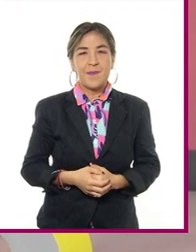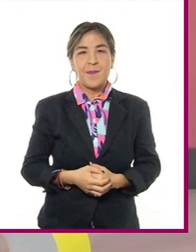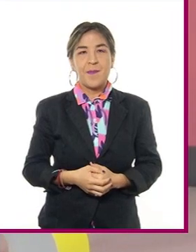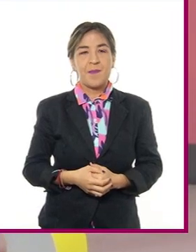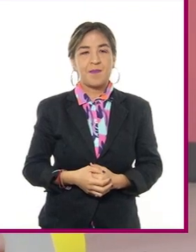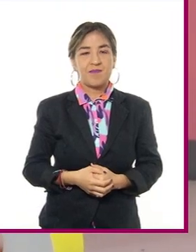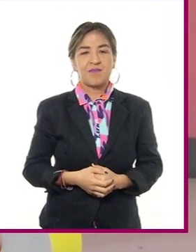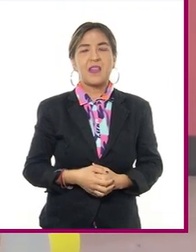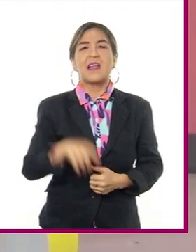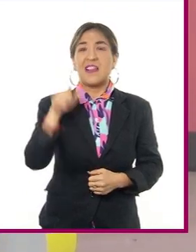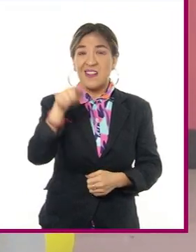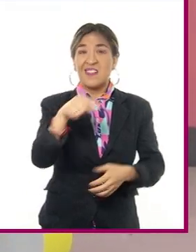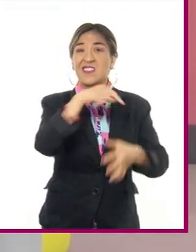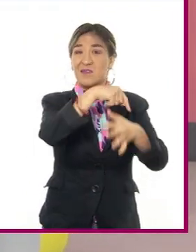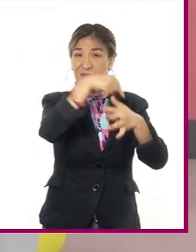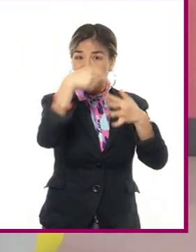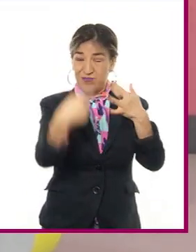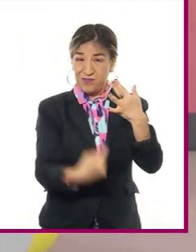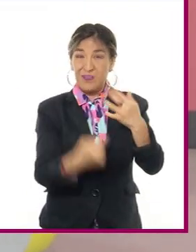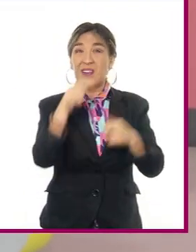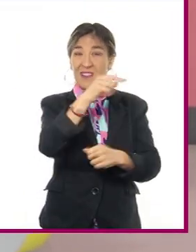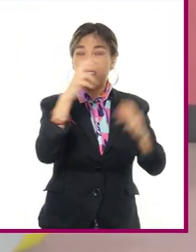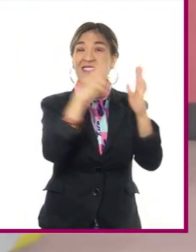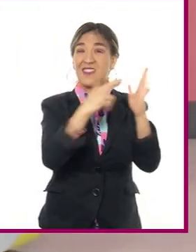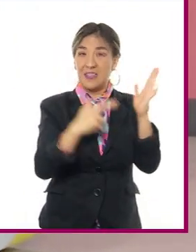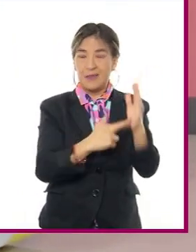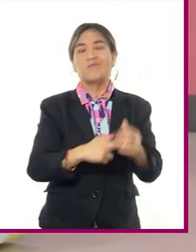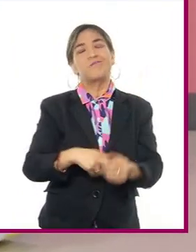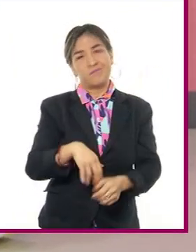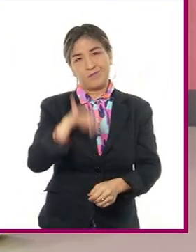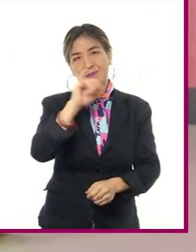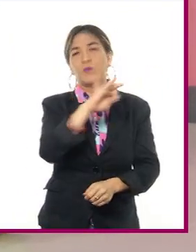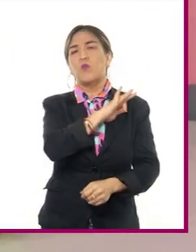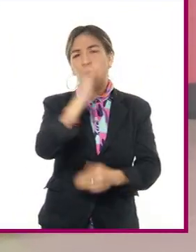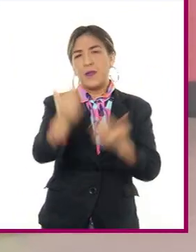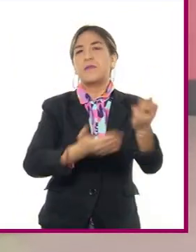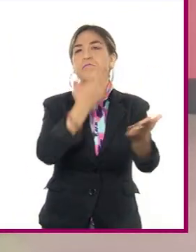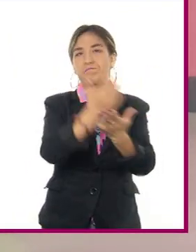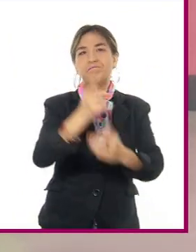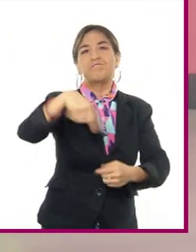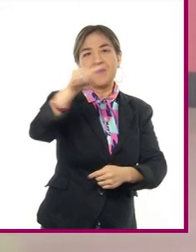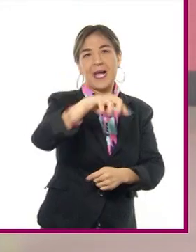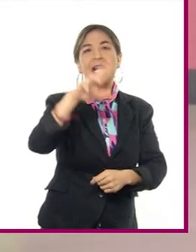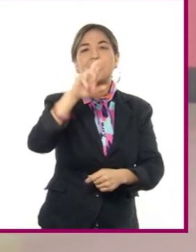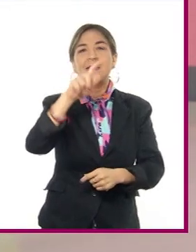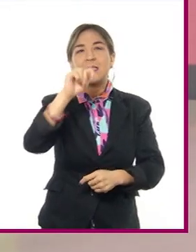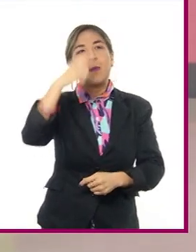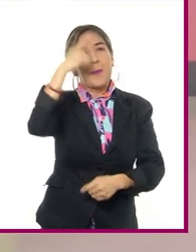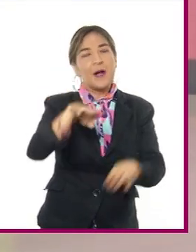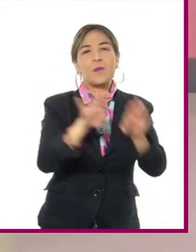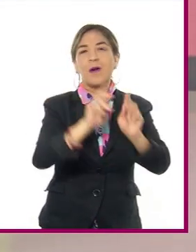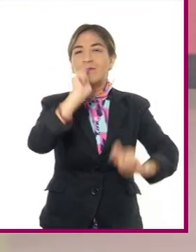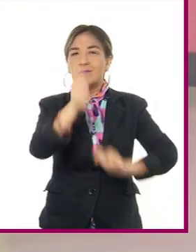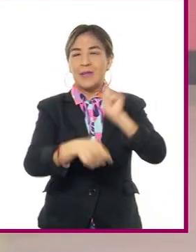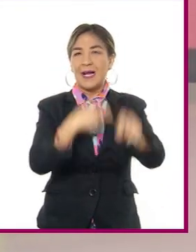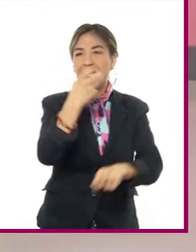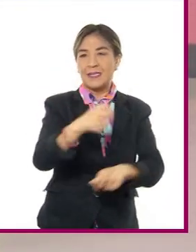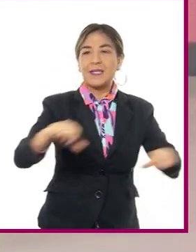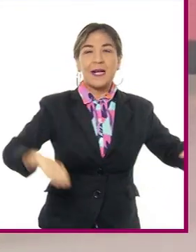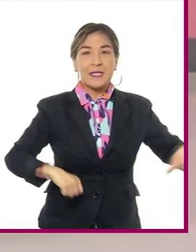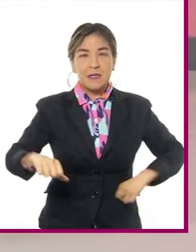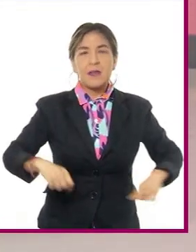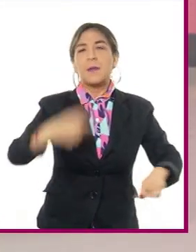¿Ahora interpretaremos todas esas reglas? Podríamos proponer un reto para interpretar algunas de ellas y